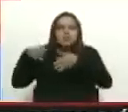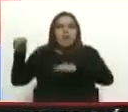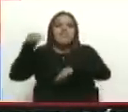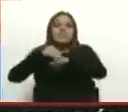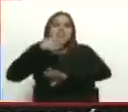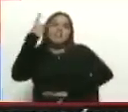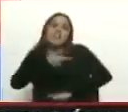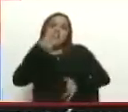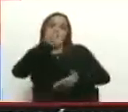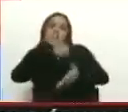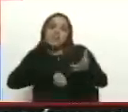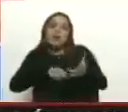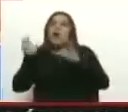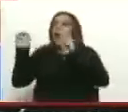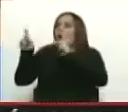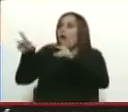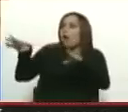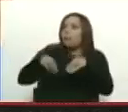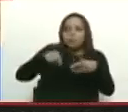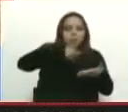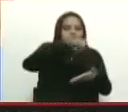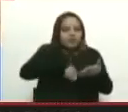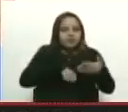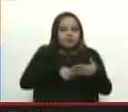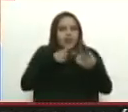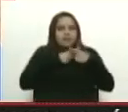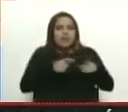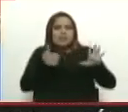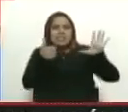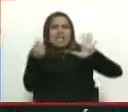eso. Pasaron